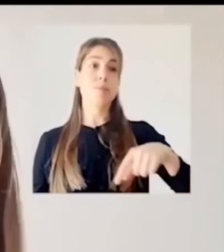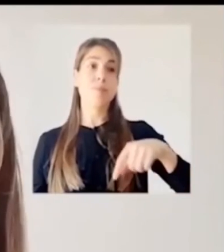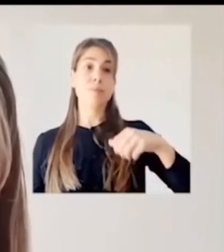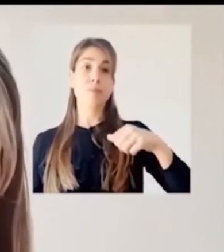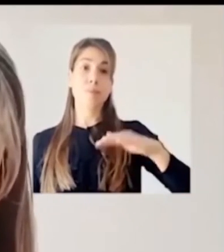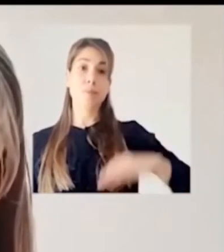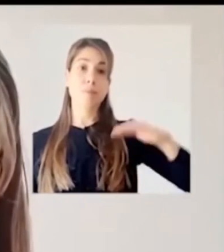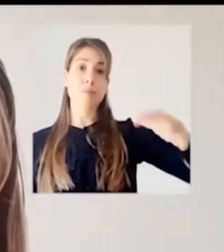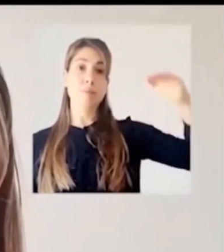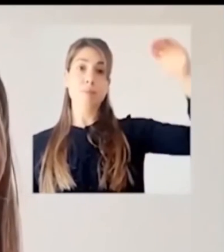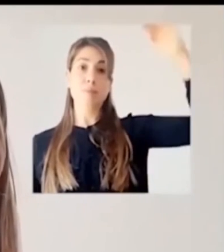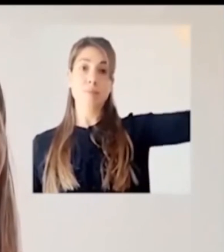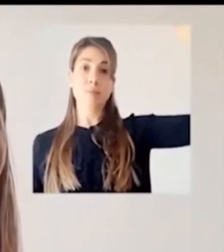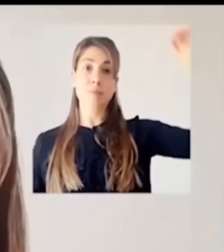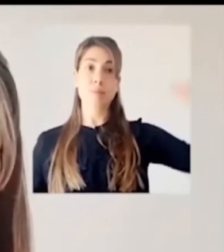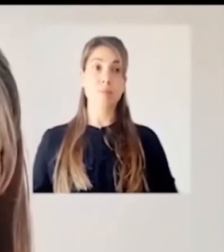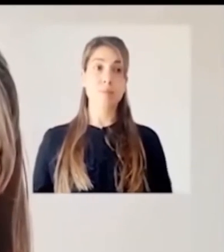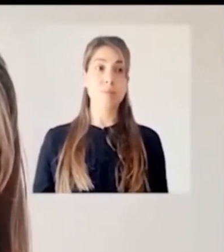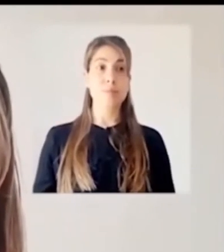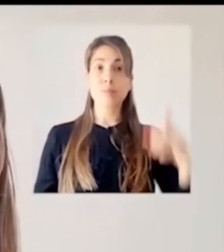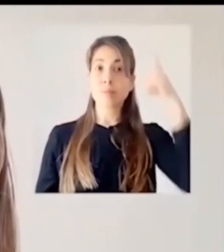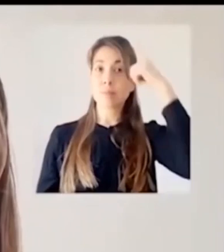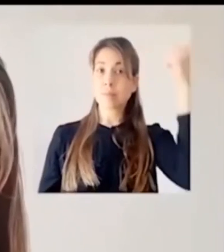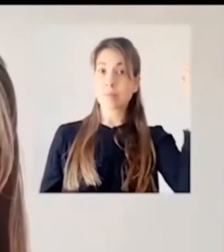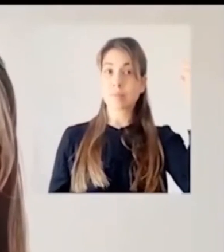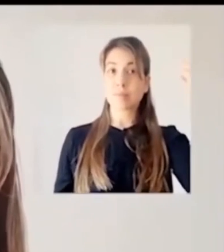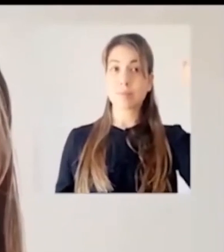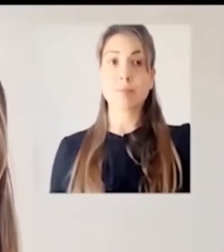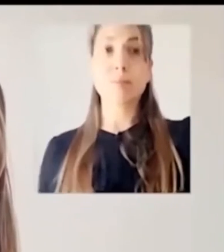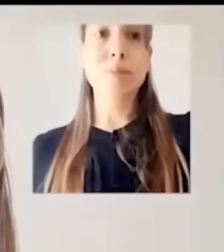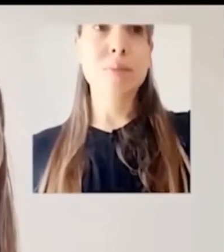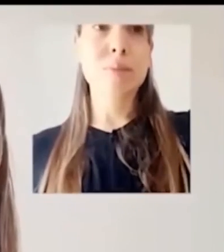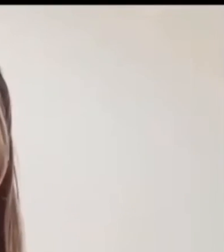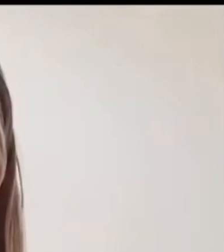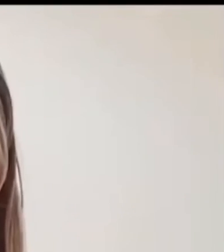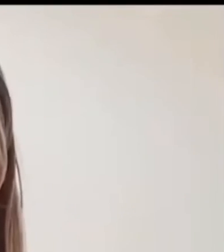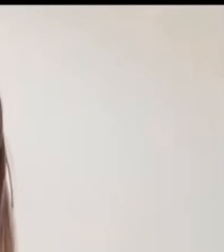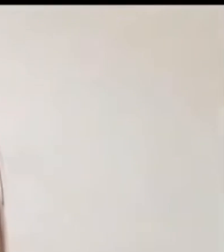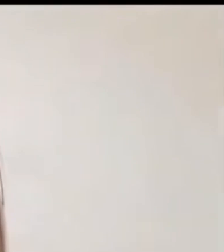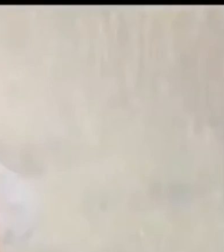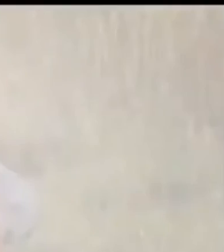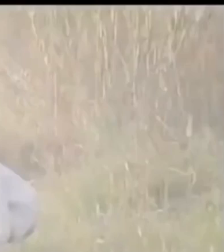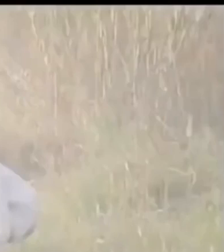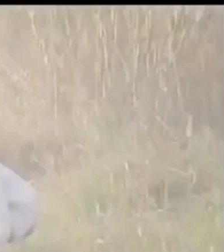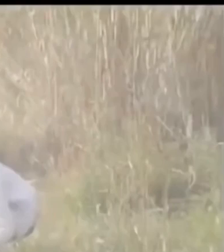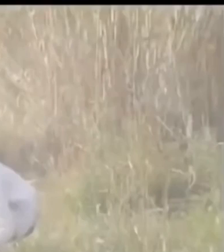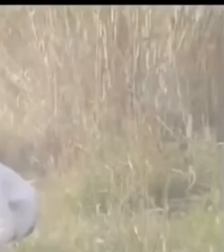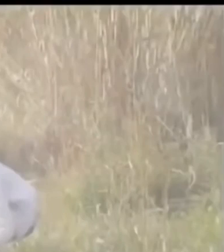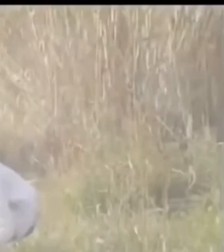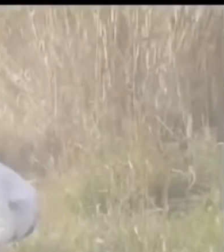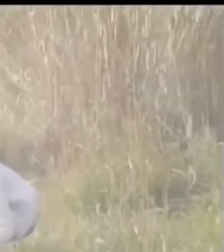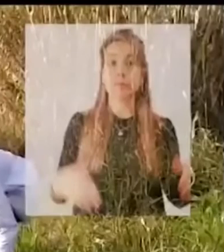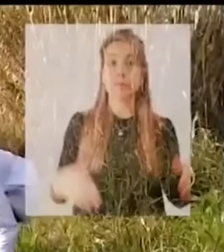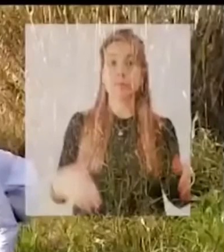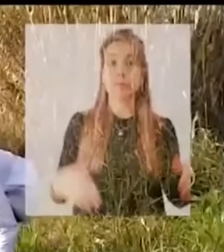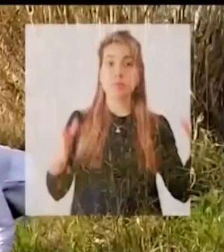estar acompañándolos en este proceso y en este crecimiento de aprendizaje. Vamos a armar